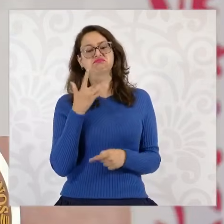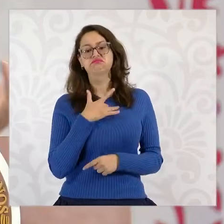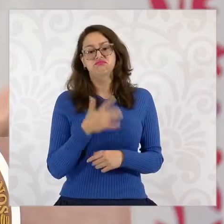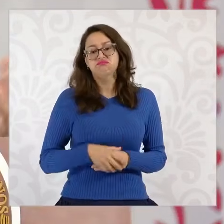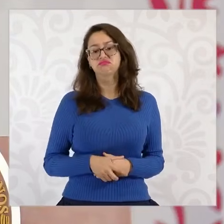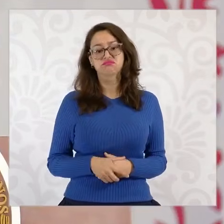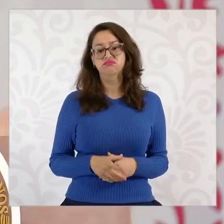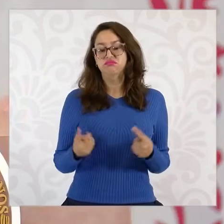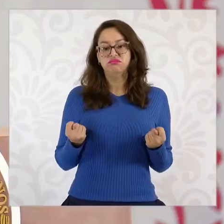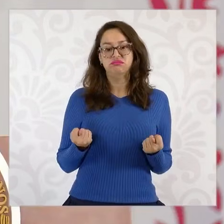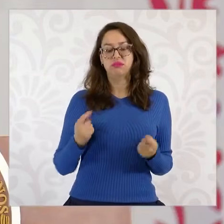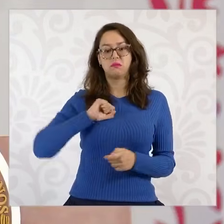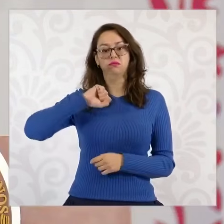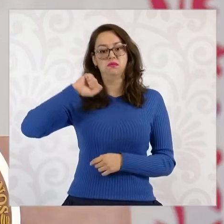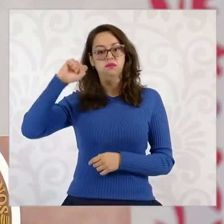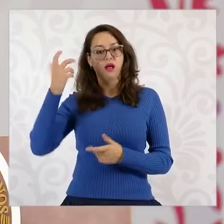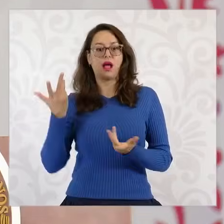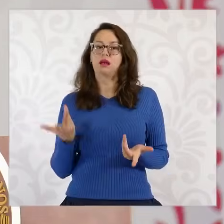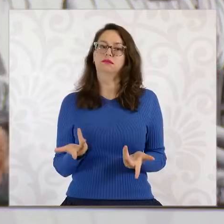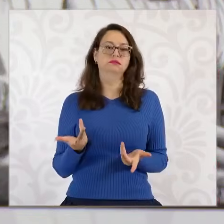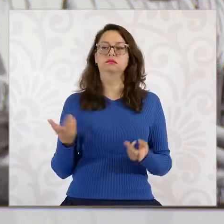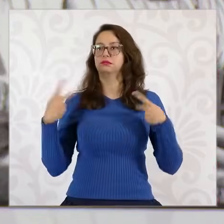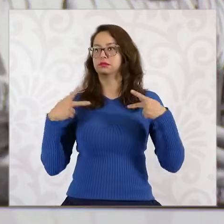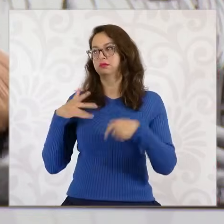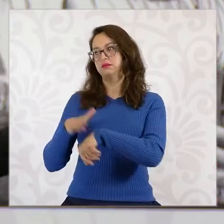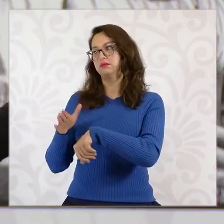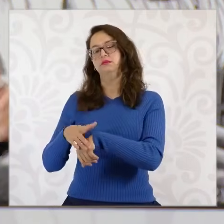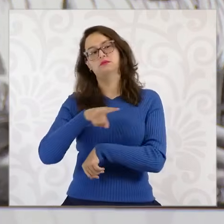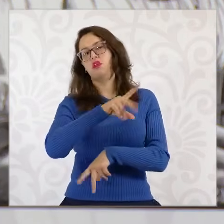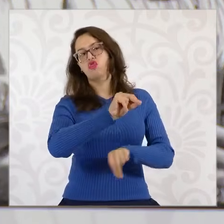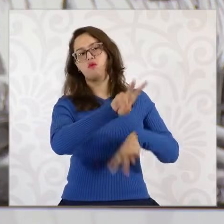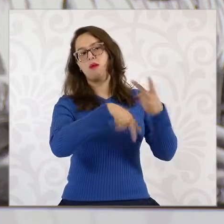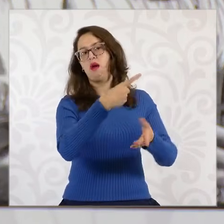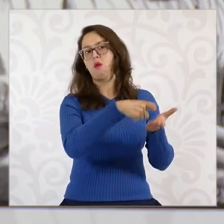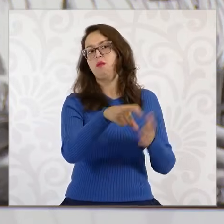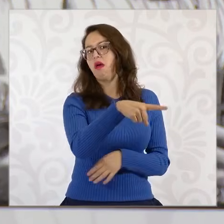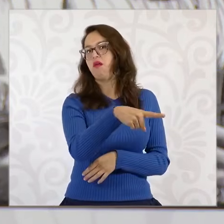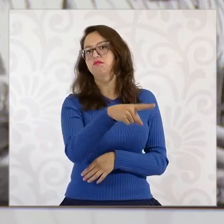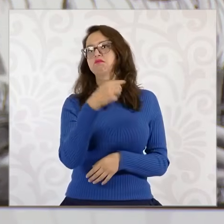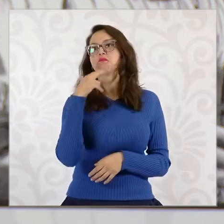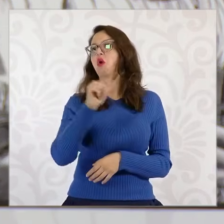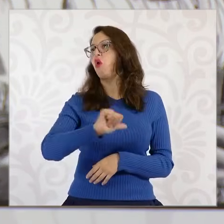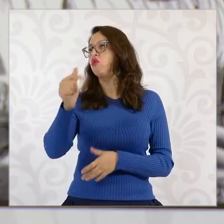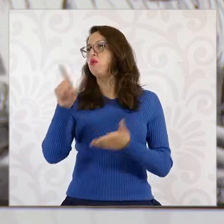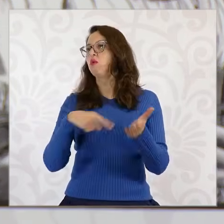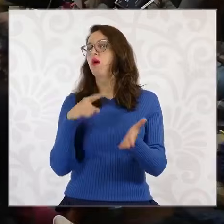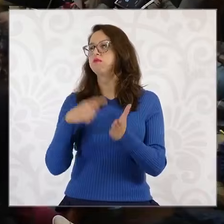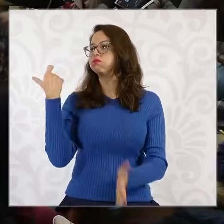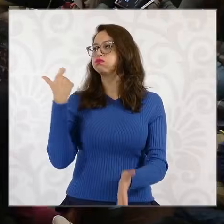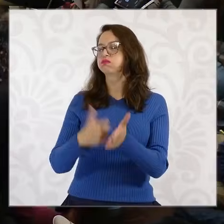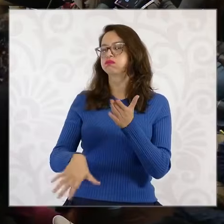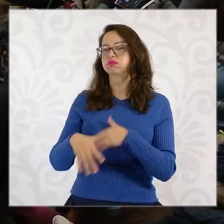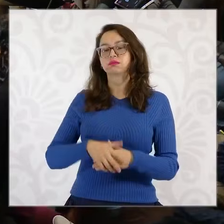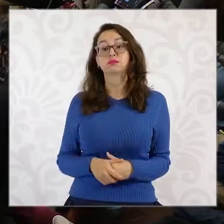siguen con los precios altos, pues entonces pues que no compre ahí la gente y que compren en las gasolineras que tienen buenos precios.